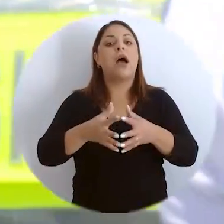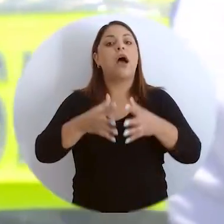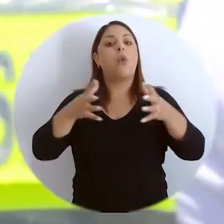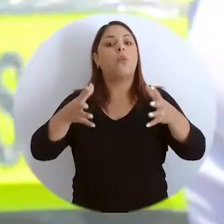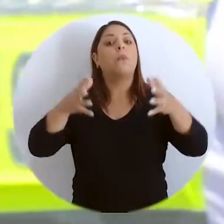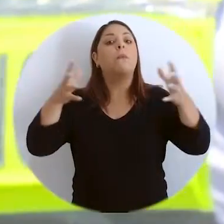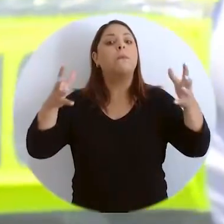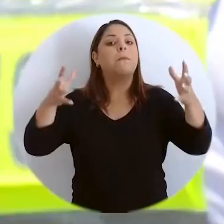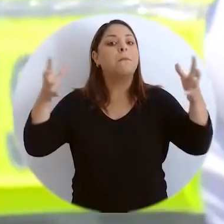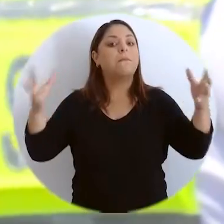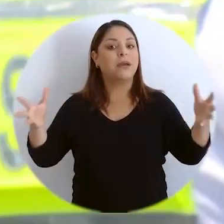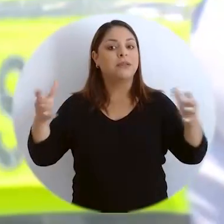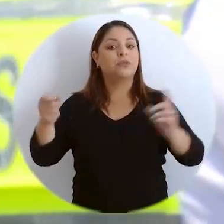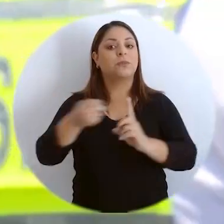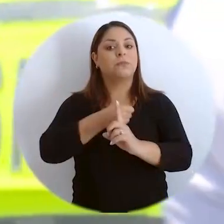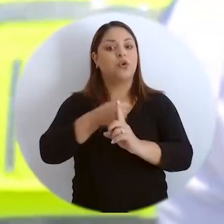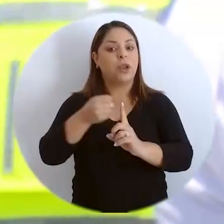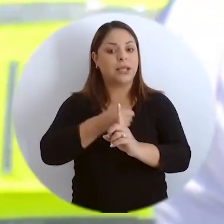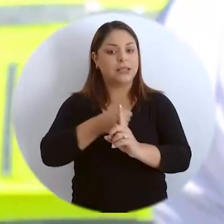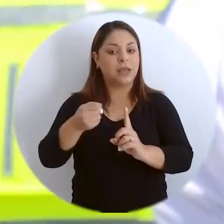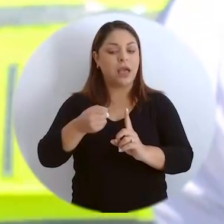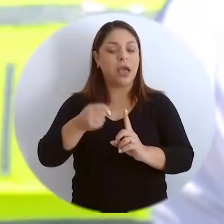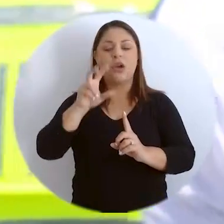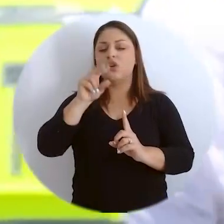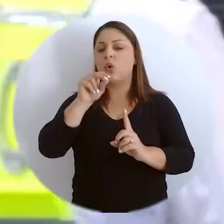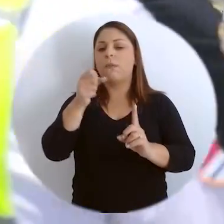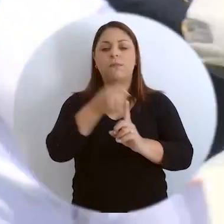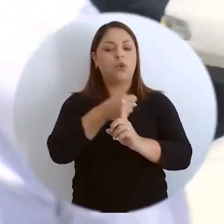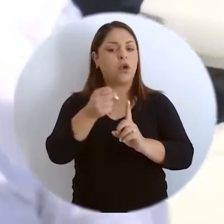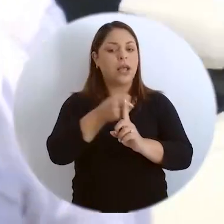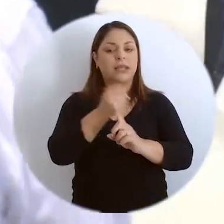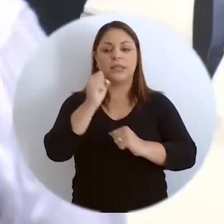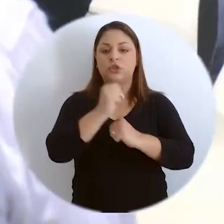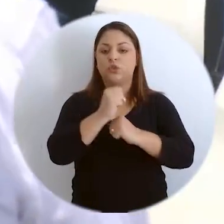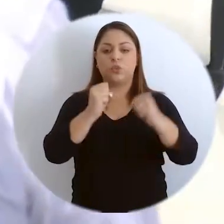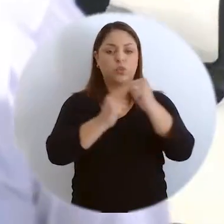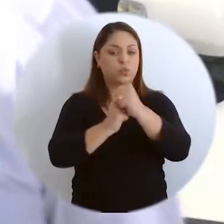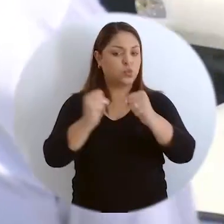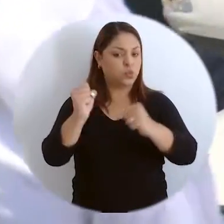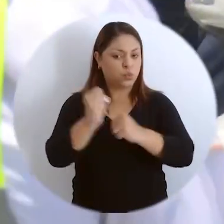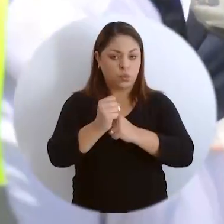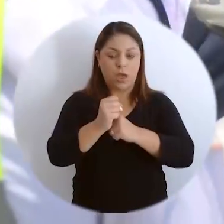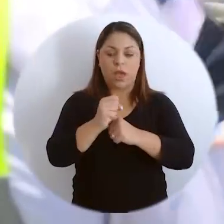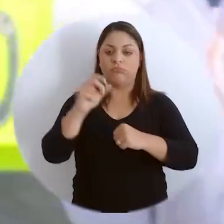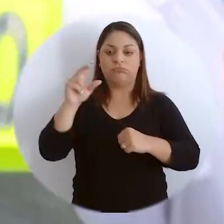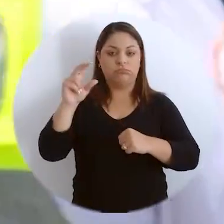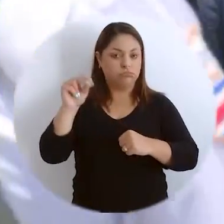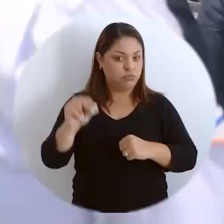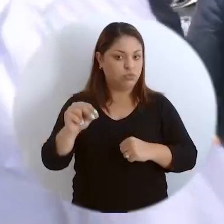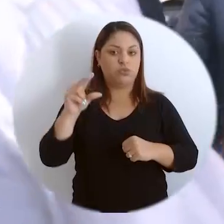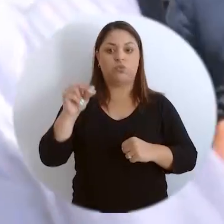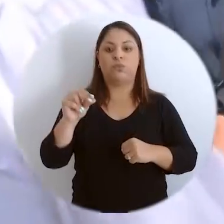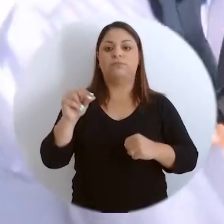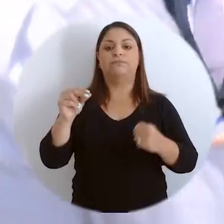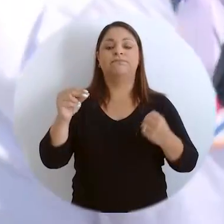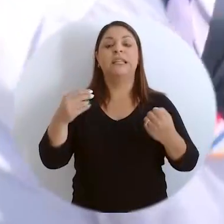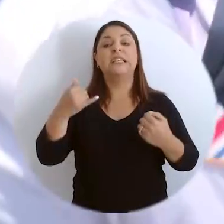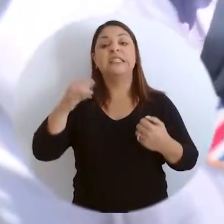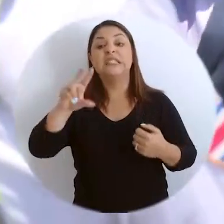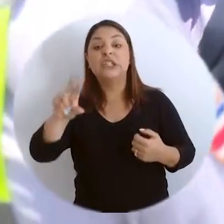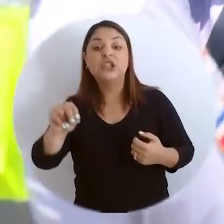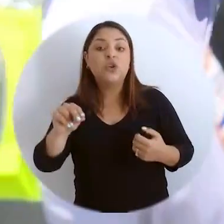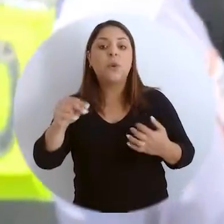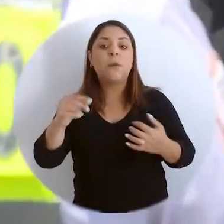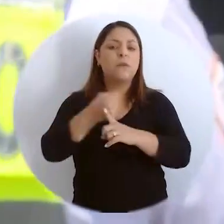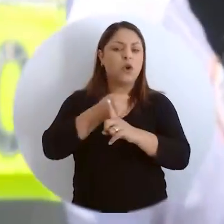la violencia, ya no la violencia estructural que compone todos los otros elementos sobre el bienestar, sino en esta violencia concreta